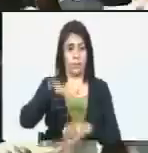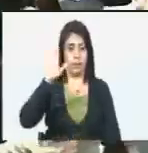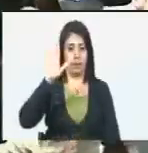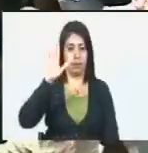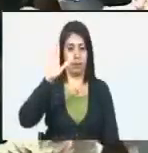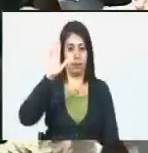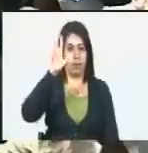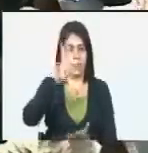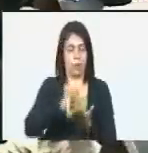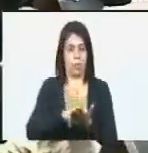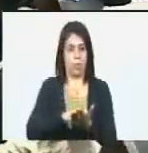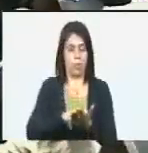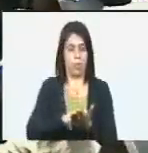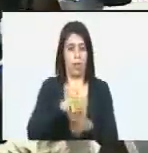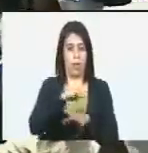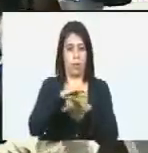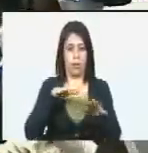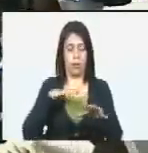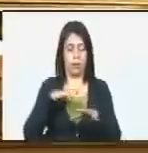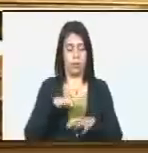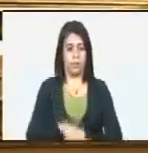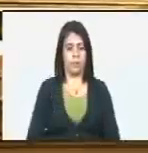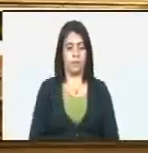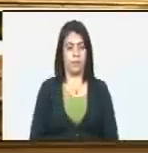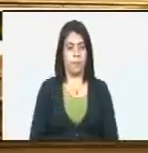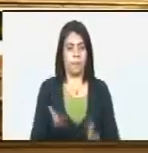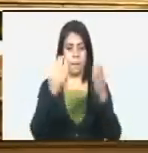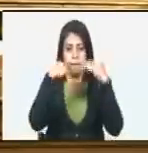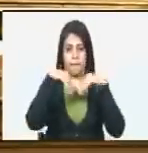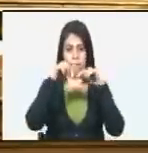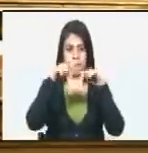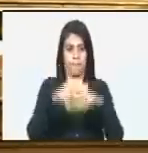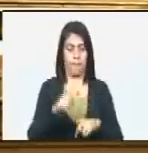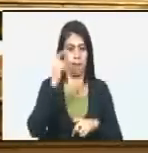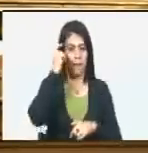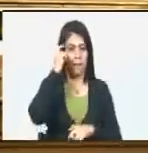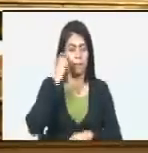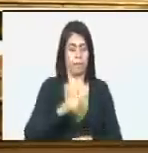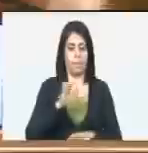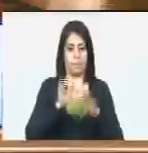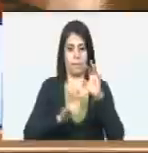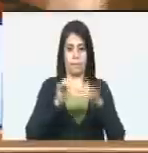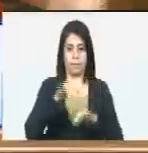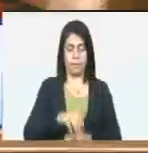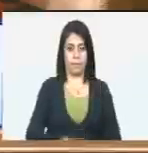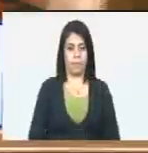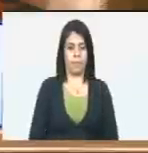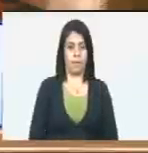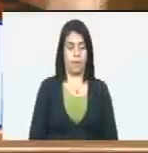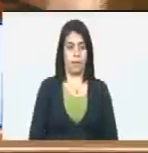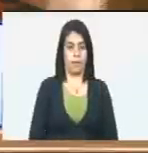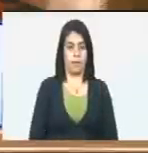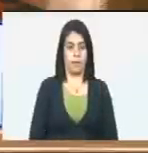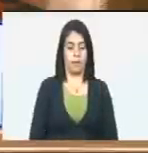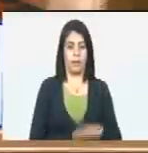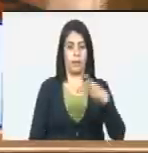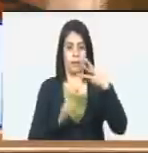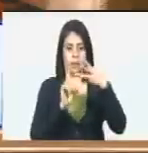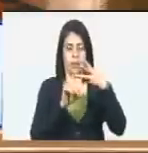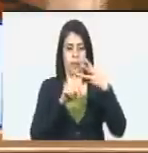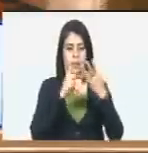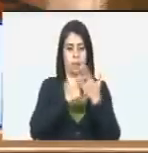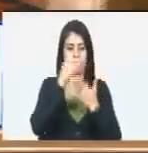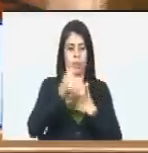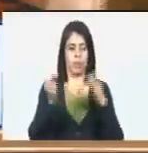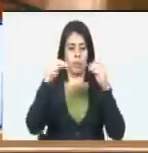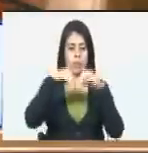aprobado por mayoría calificada. Siguiente punto del orden del día, ciudadana secretaria. Punto número 3, proyecto de acuerdo en